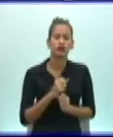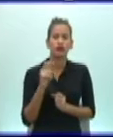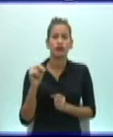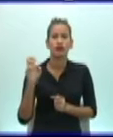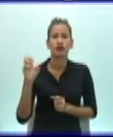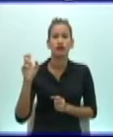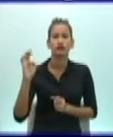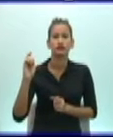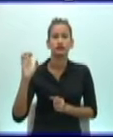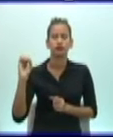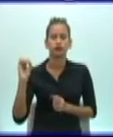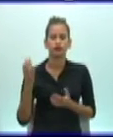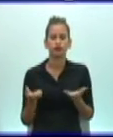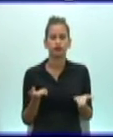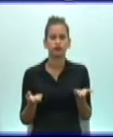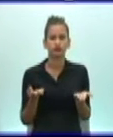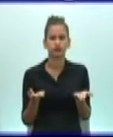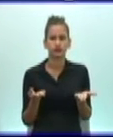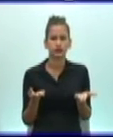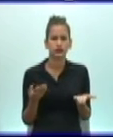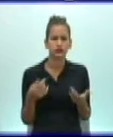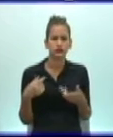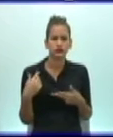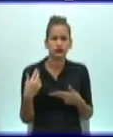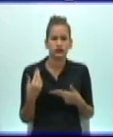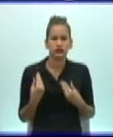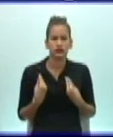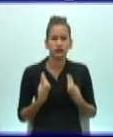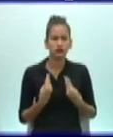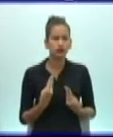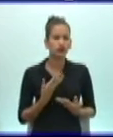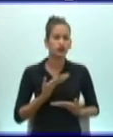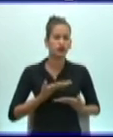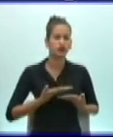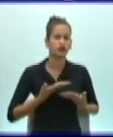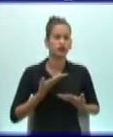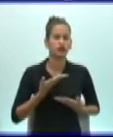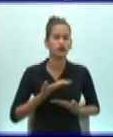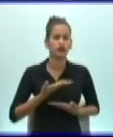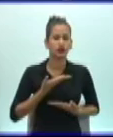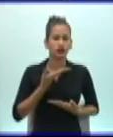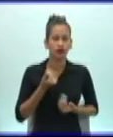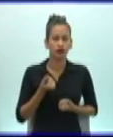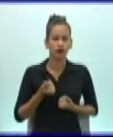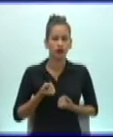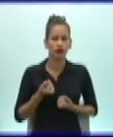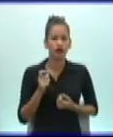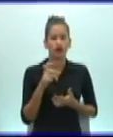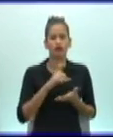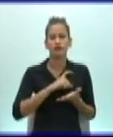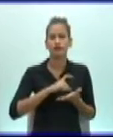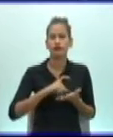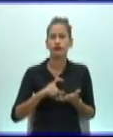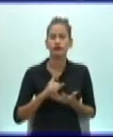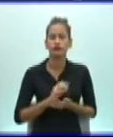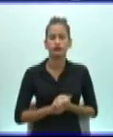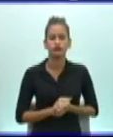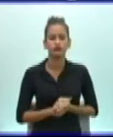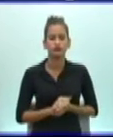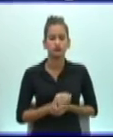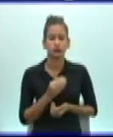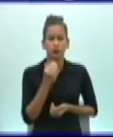y dándole una expresividad y una sugerencia al verso. Por eso podemos decir que